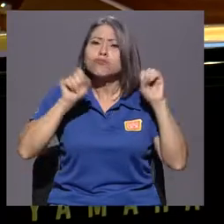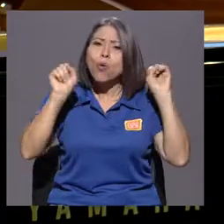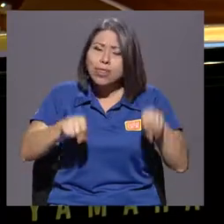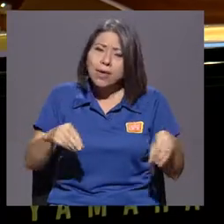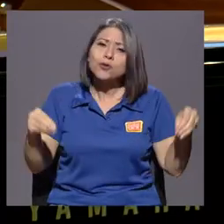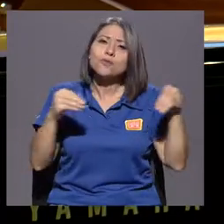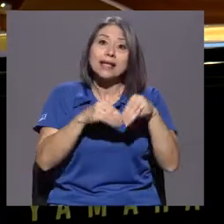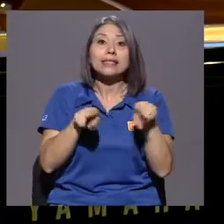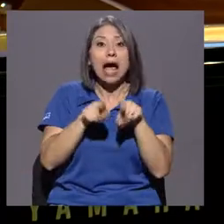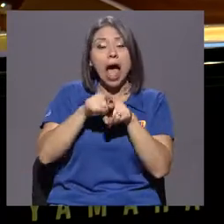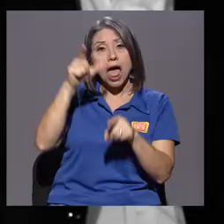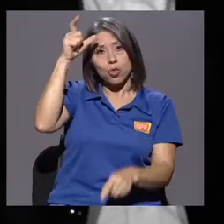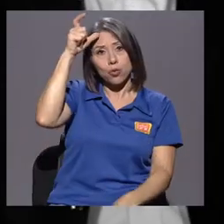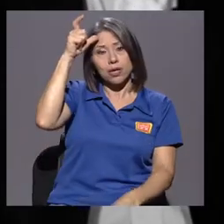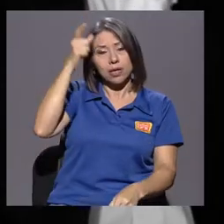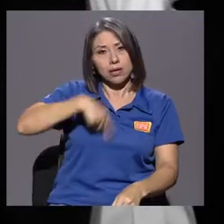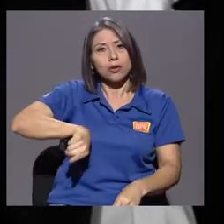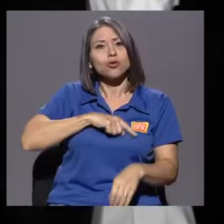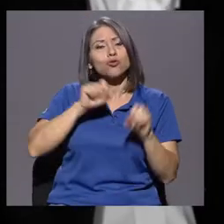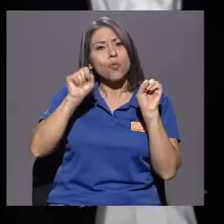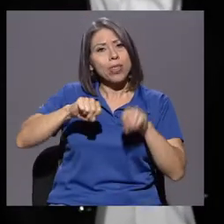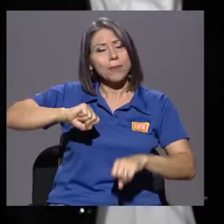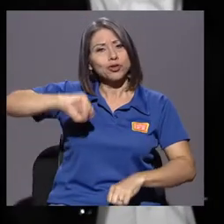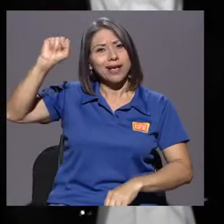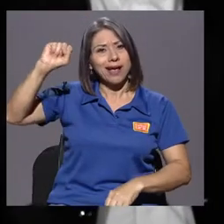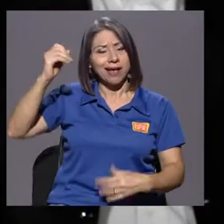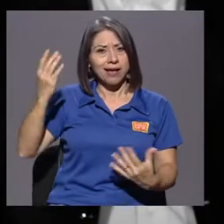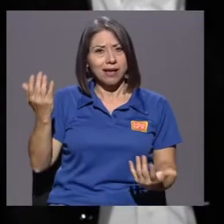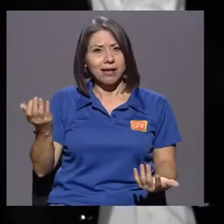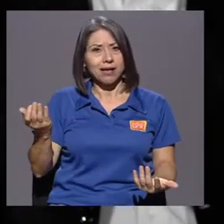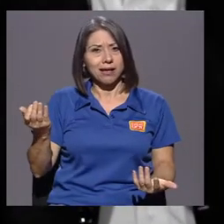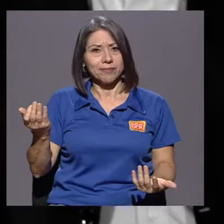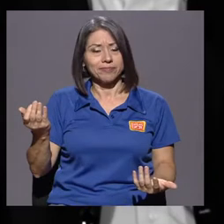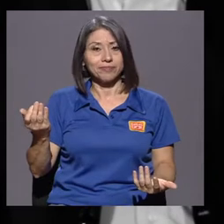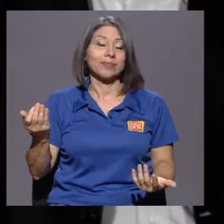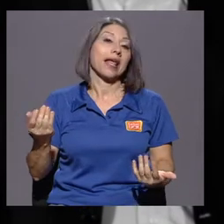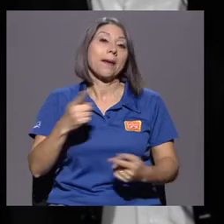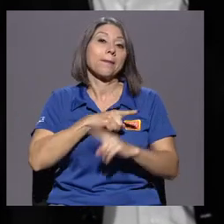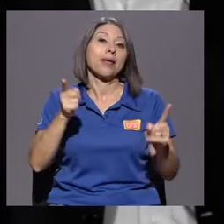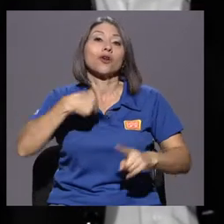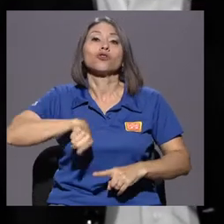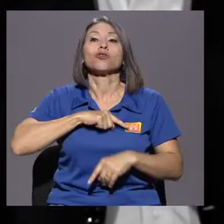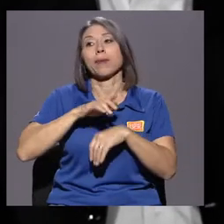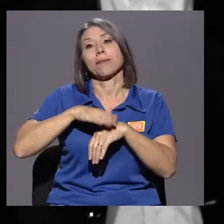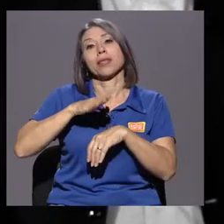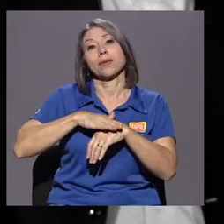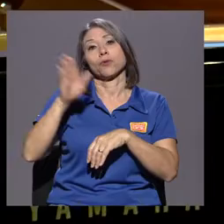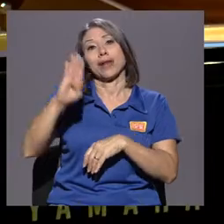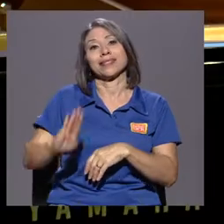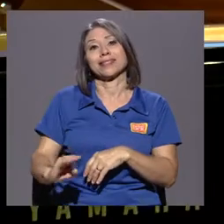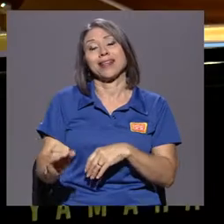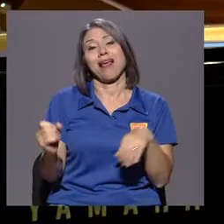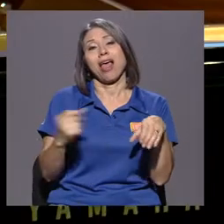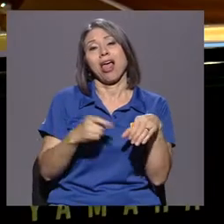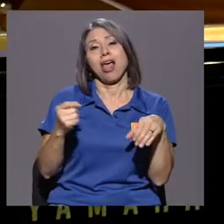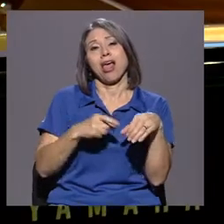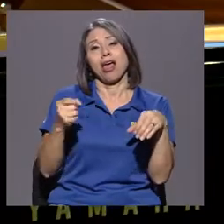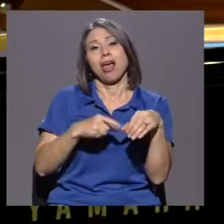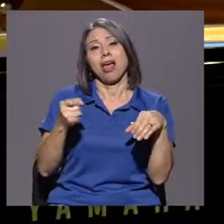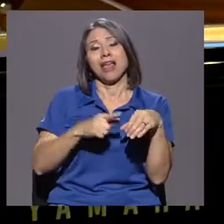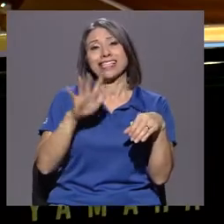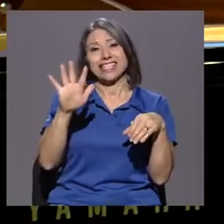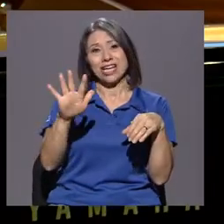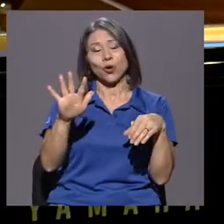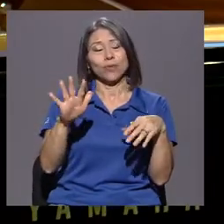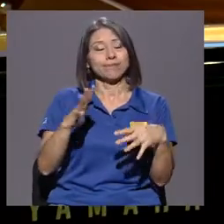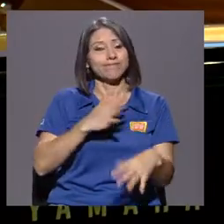incluso a turquía le pudimos haber ganado lo de habernos dejado meter cinco goles por ver si les es absurdo el